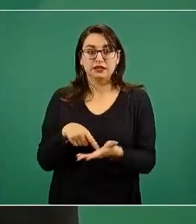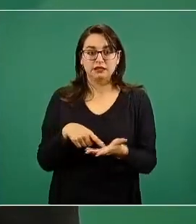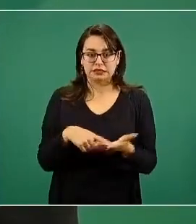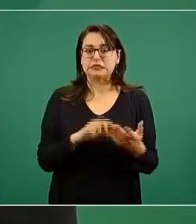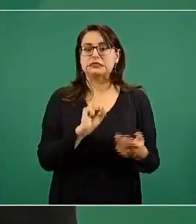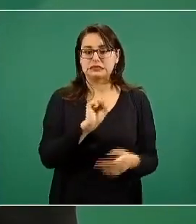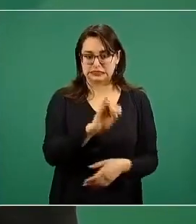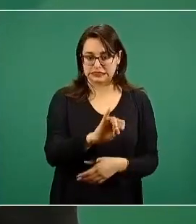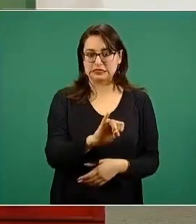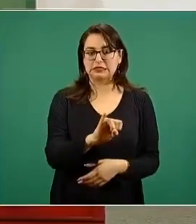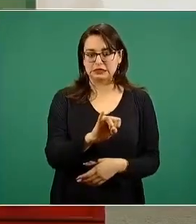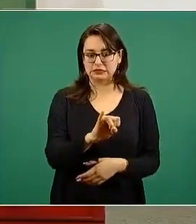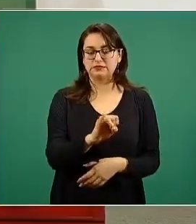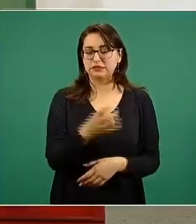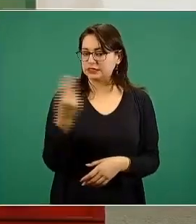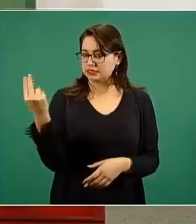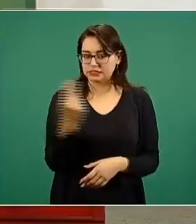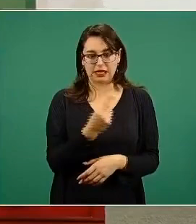de